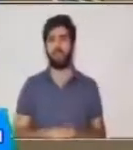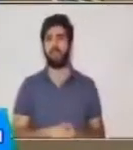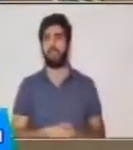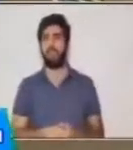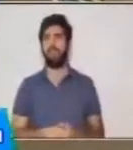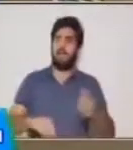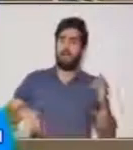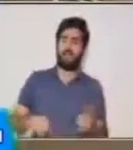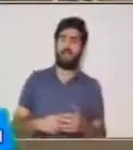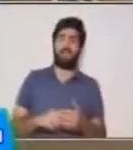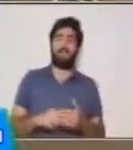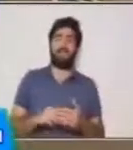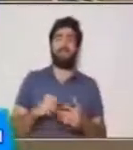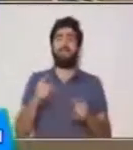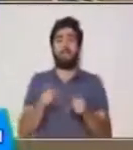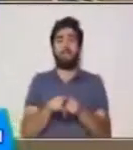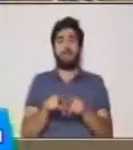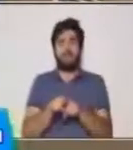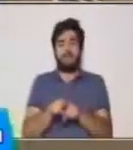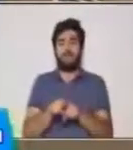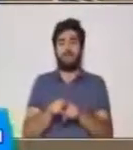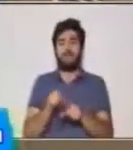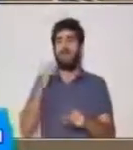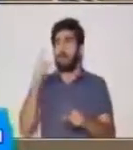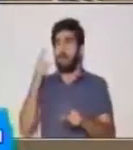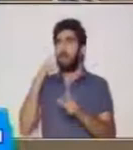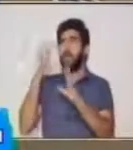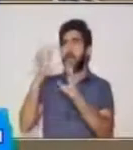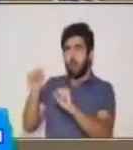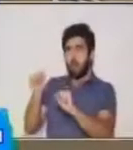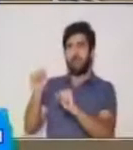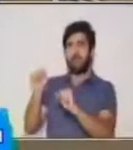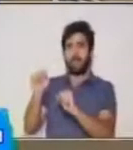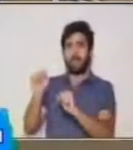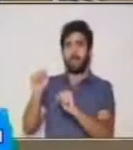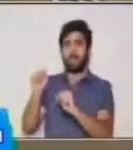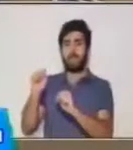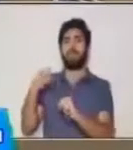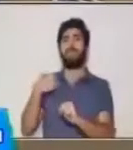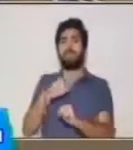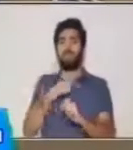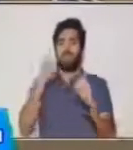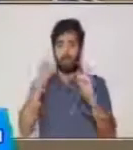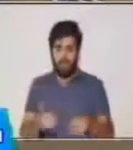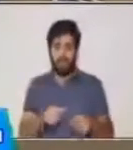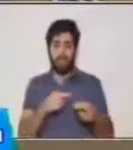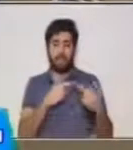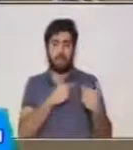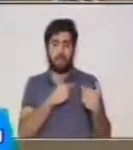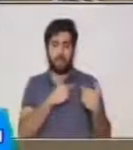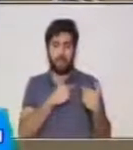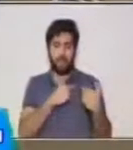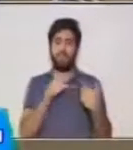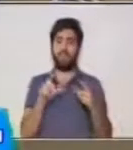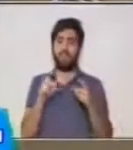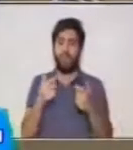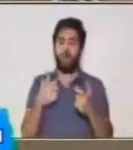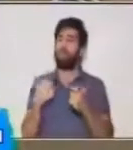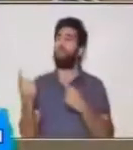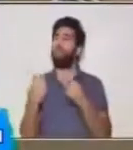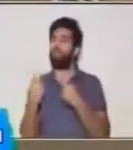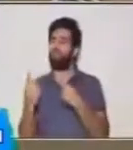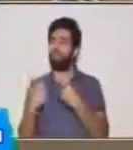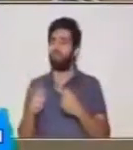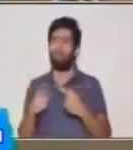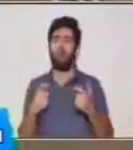verdadero. Y por último, si necesitas replicar el mensaje, hazlo de forma responsable, para que no pierda el objetivo de la